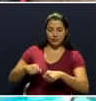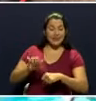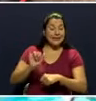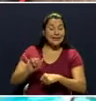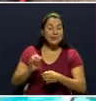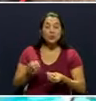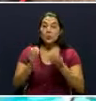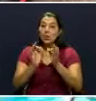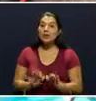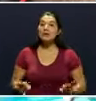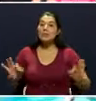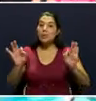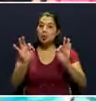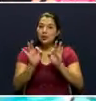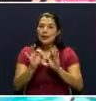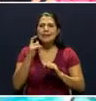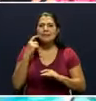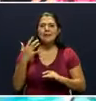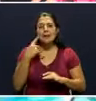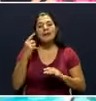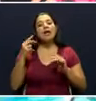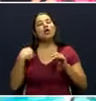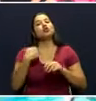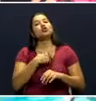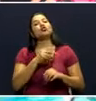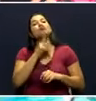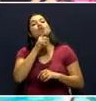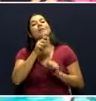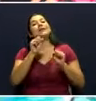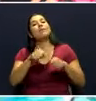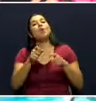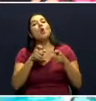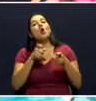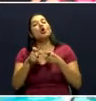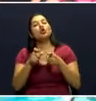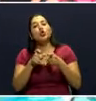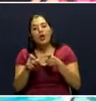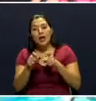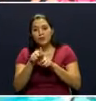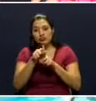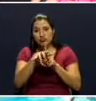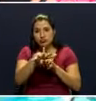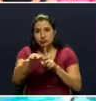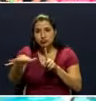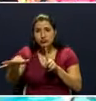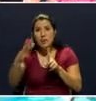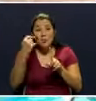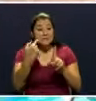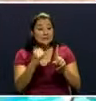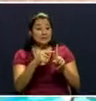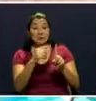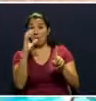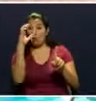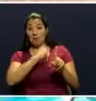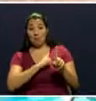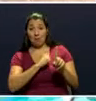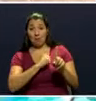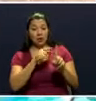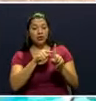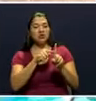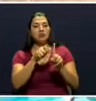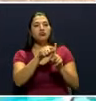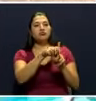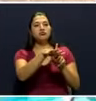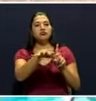sumamente importante para que nosotros realmente podamos controlar esa transmisión y tengamos una respuesta de los servicios de